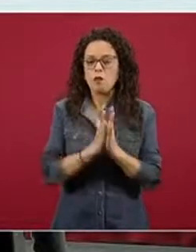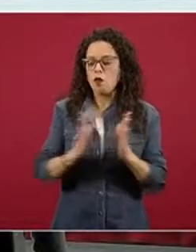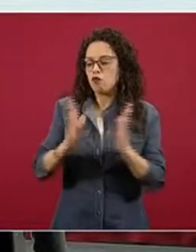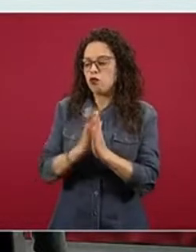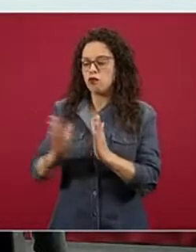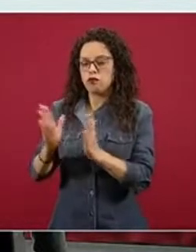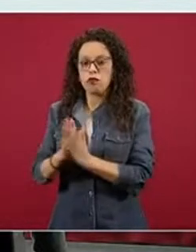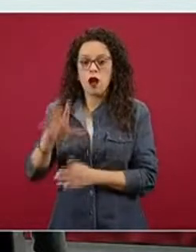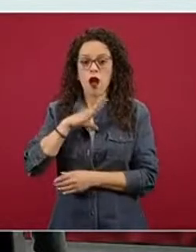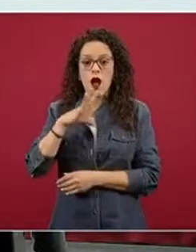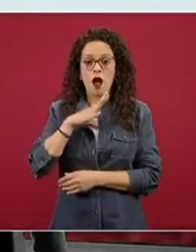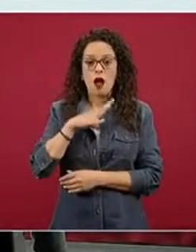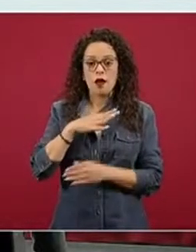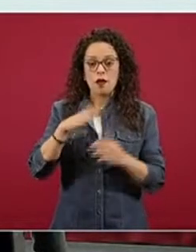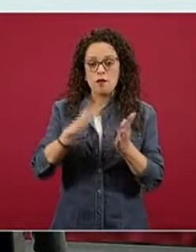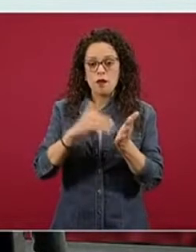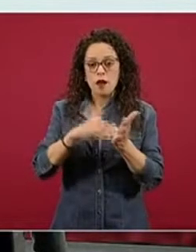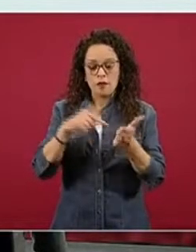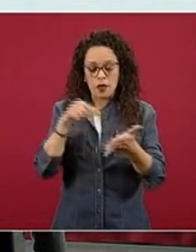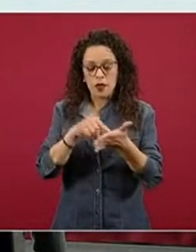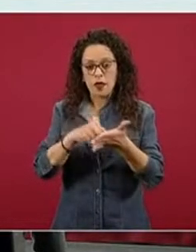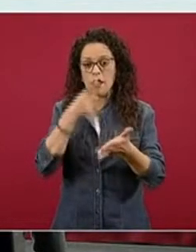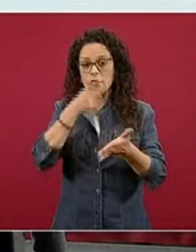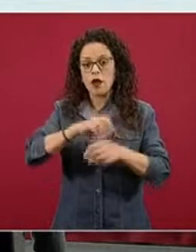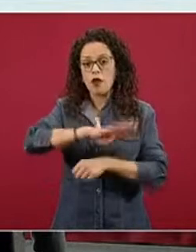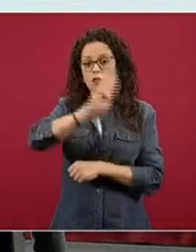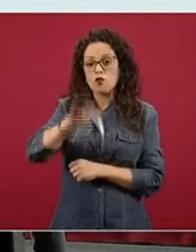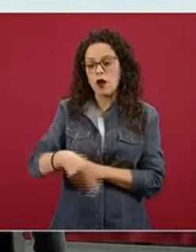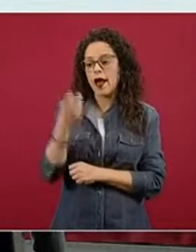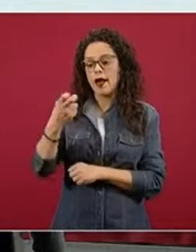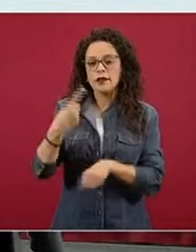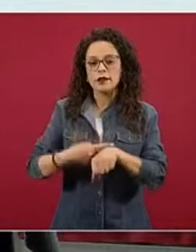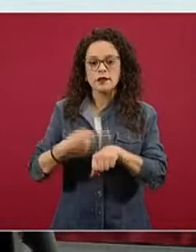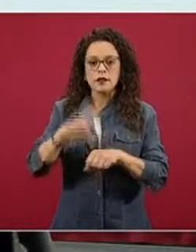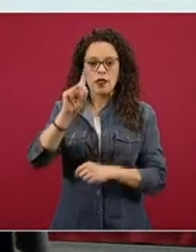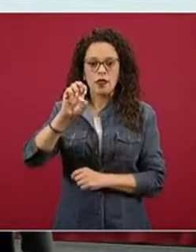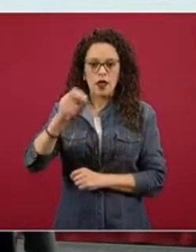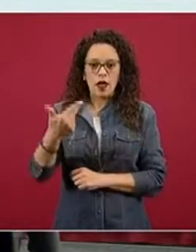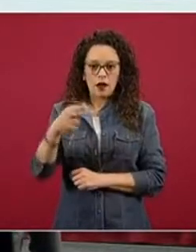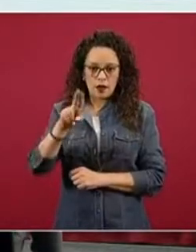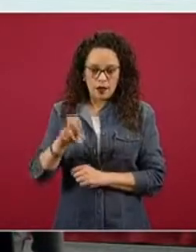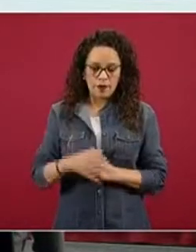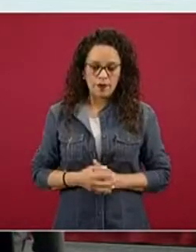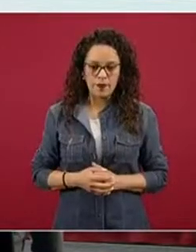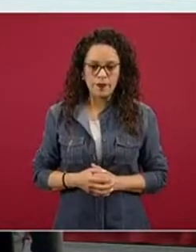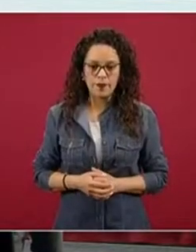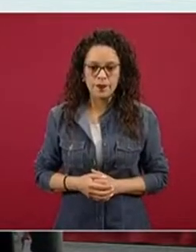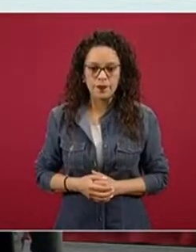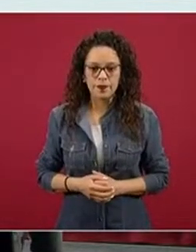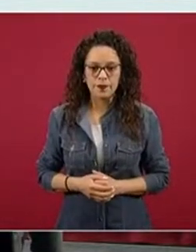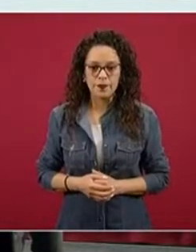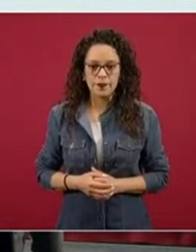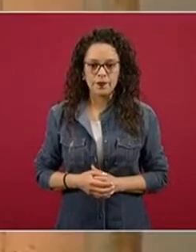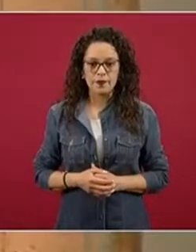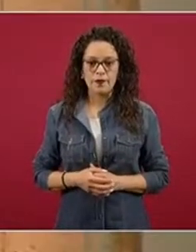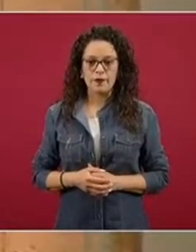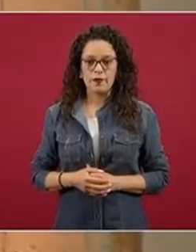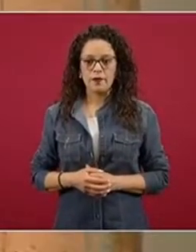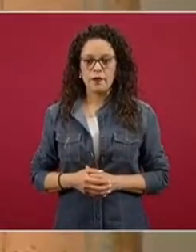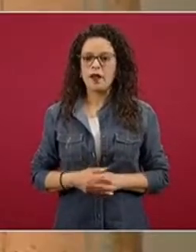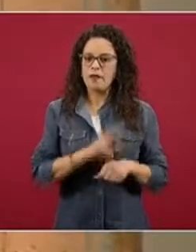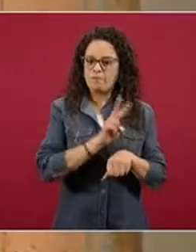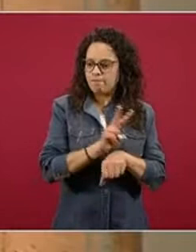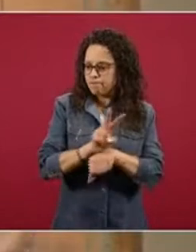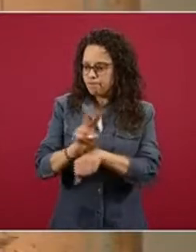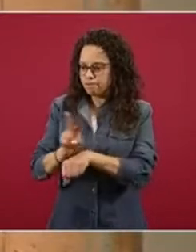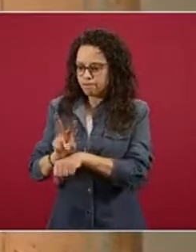en su certificado de defunción que fallecieron por dengue. Entonces, ya hablamos un poco de todo este proceso de la vigilancia, ¿no?